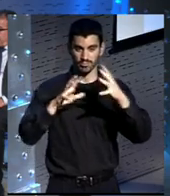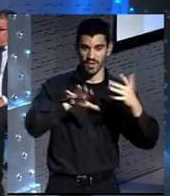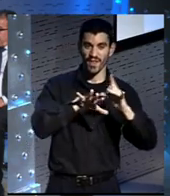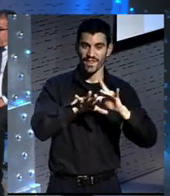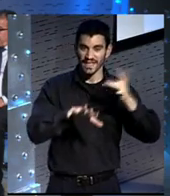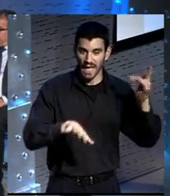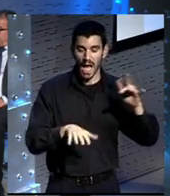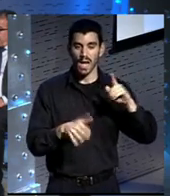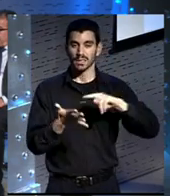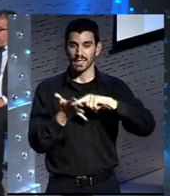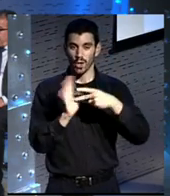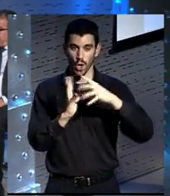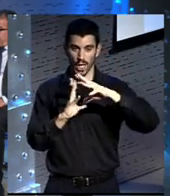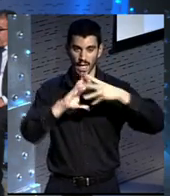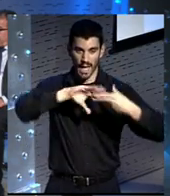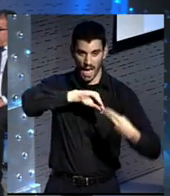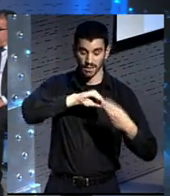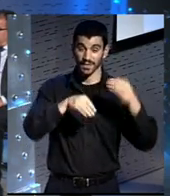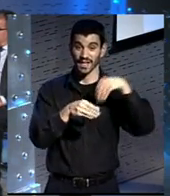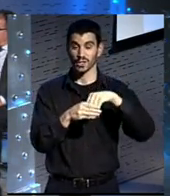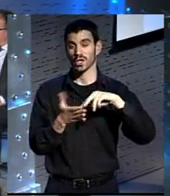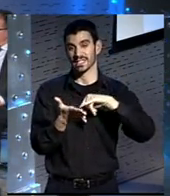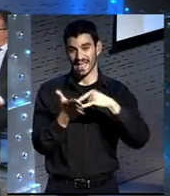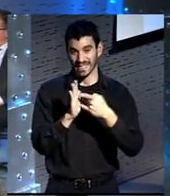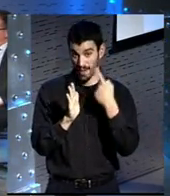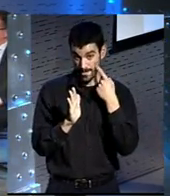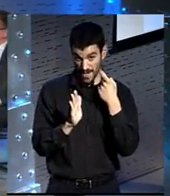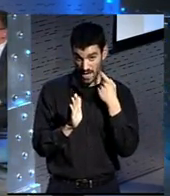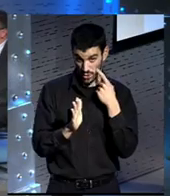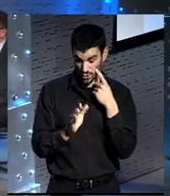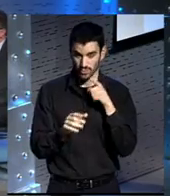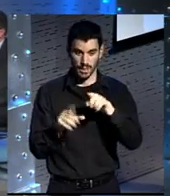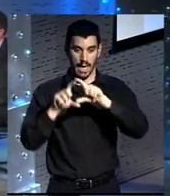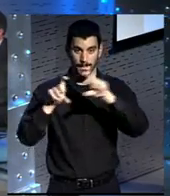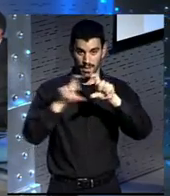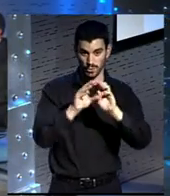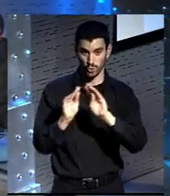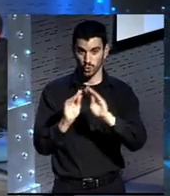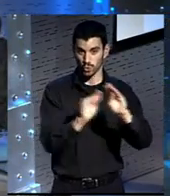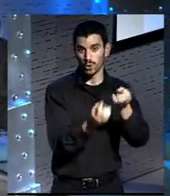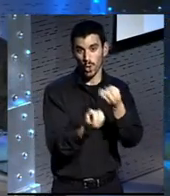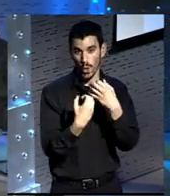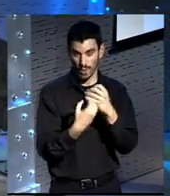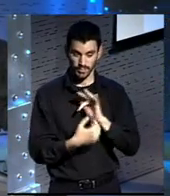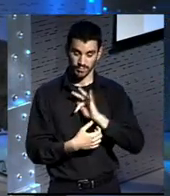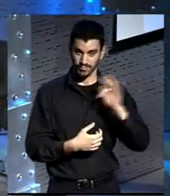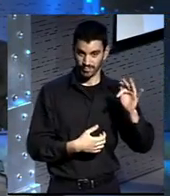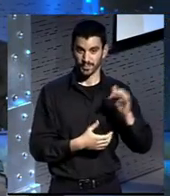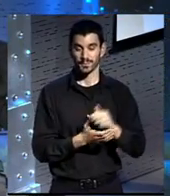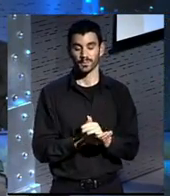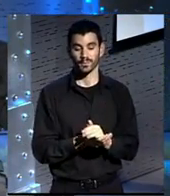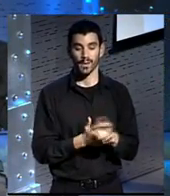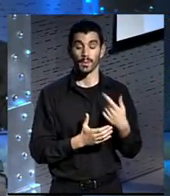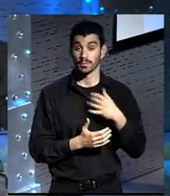las tecnologías para los sistemas, para el sistema financiero en sus entidades. Empezamos, Karina, adelante. Bueno, muchísimas gracias